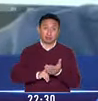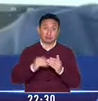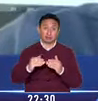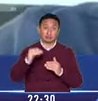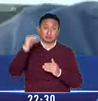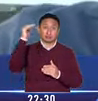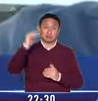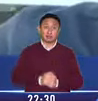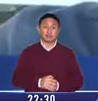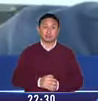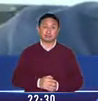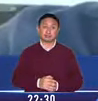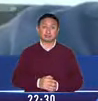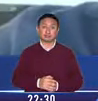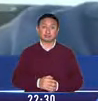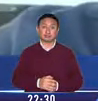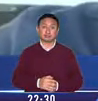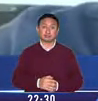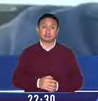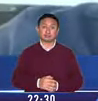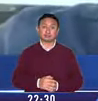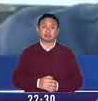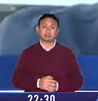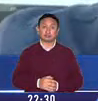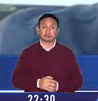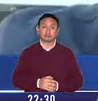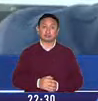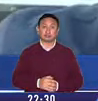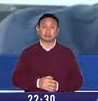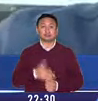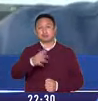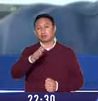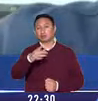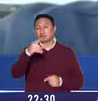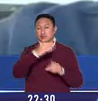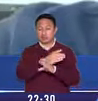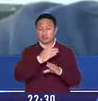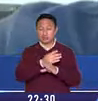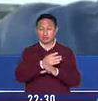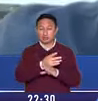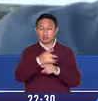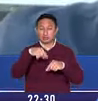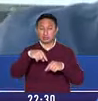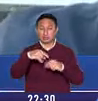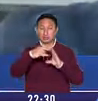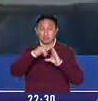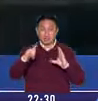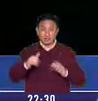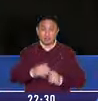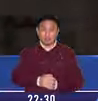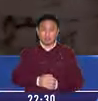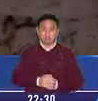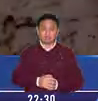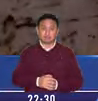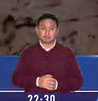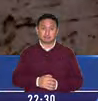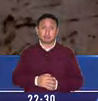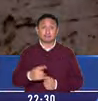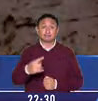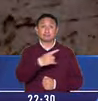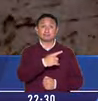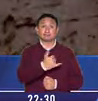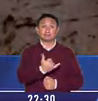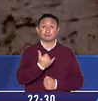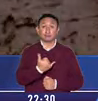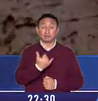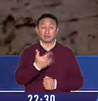310%, eso es 3 veces más de lo que normalmente se espera en Salinas para el mes de febrero. Esto es una realidad